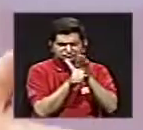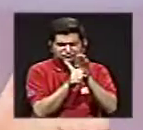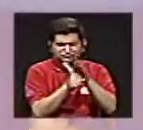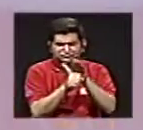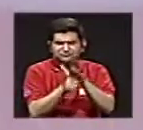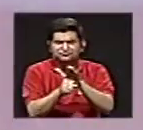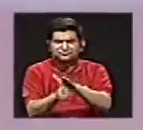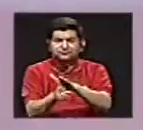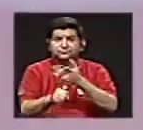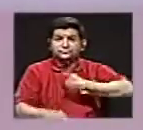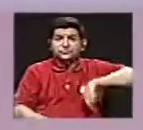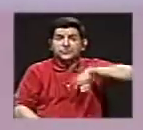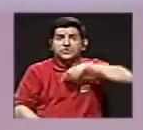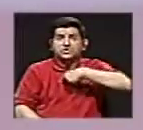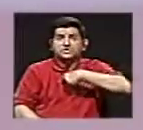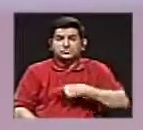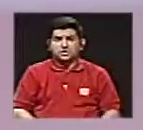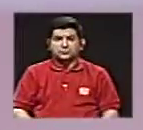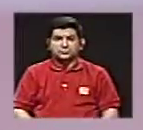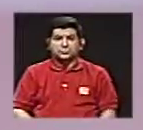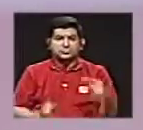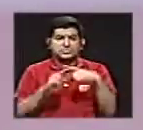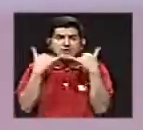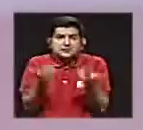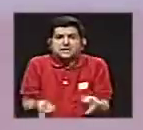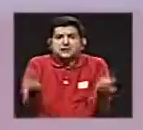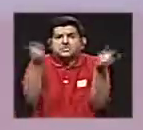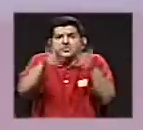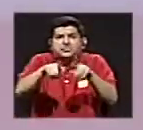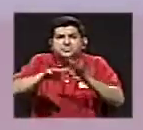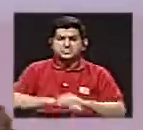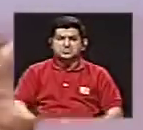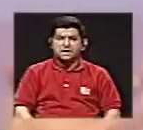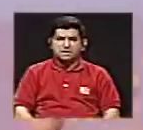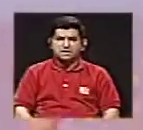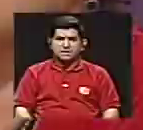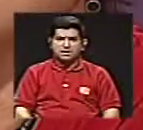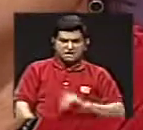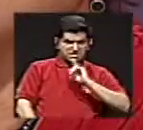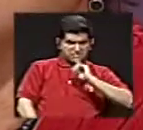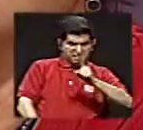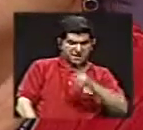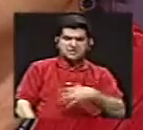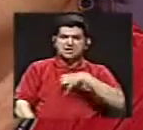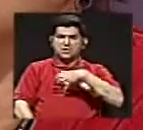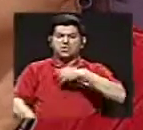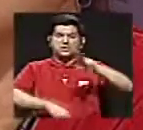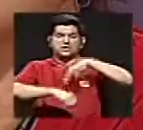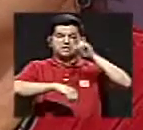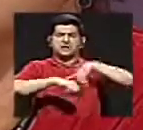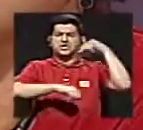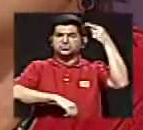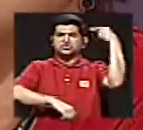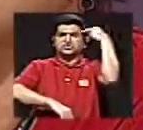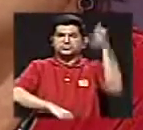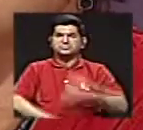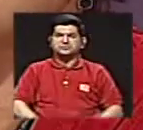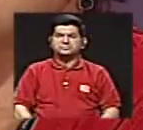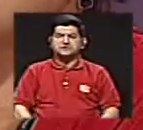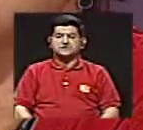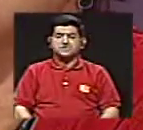a presionar, que hemos llegado a lo que está sucediendo actualmente. Los han decretado patrimonio natural del Estado. O sea,